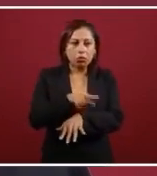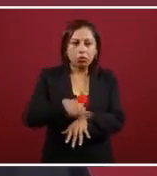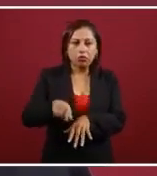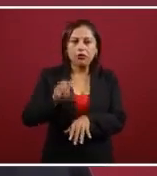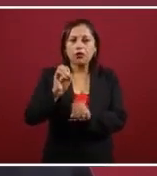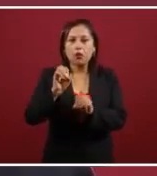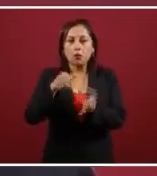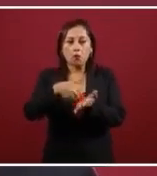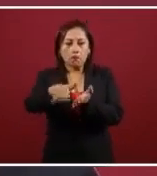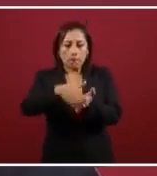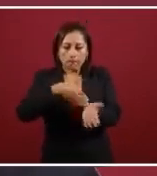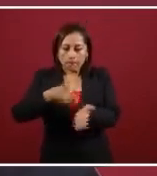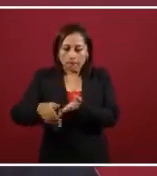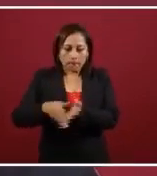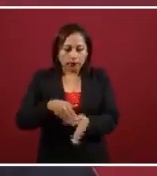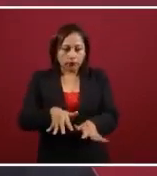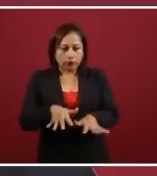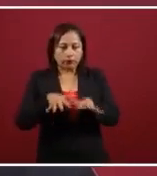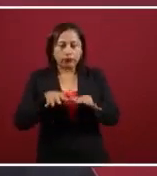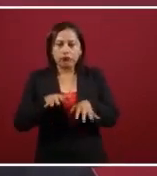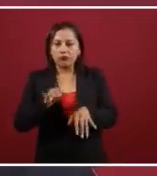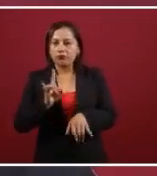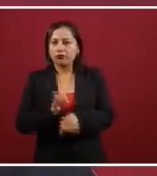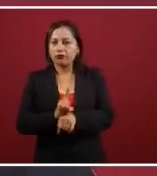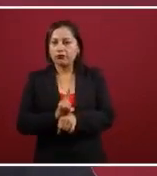más de asfalto